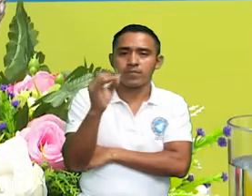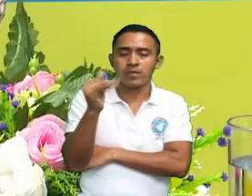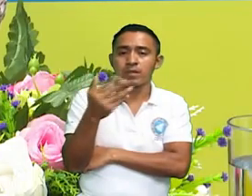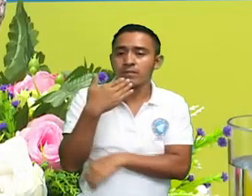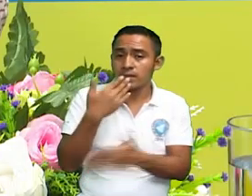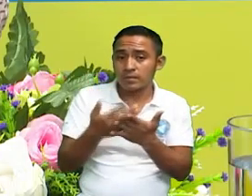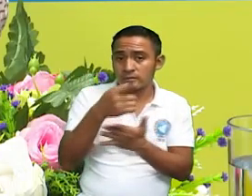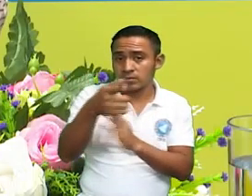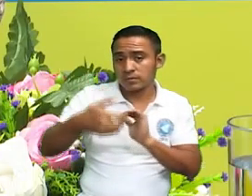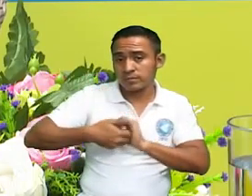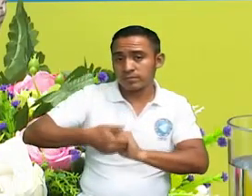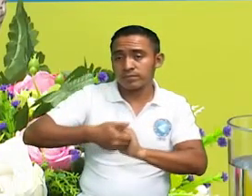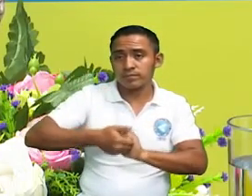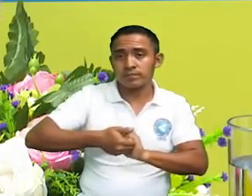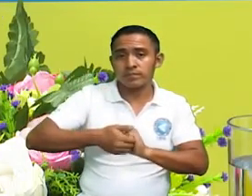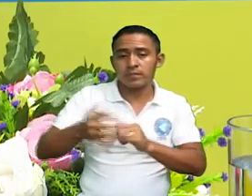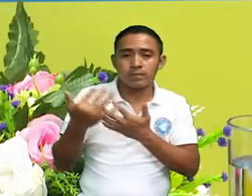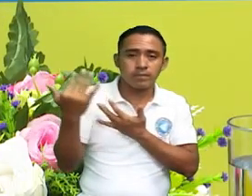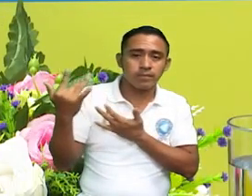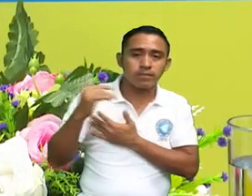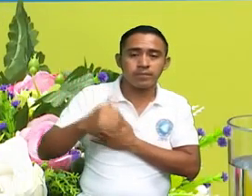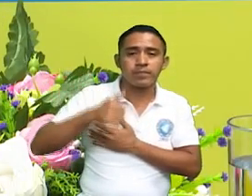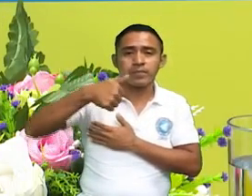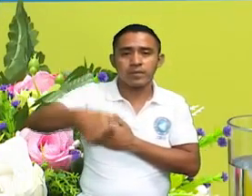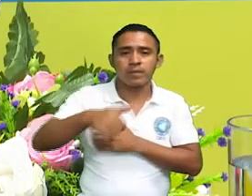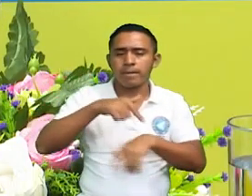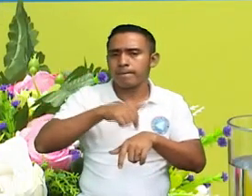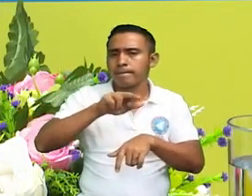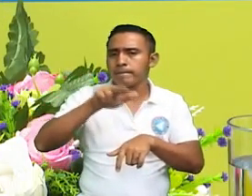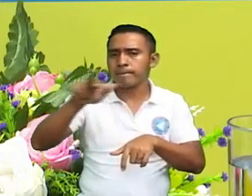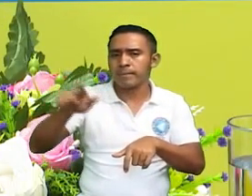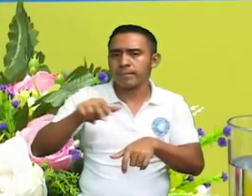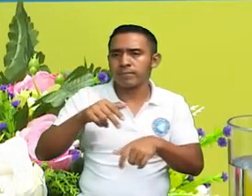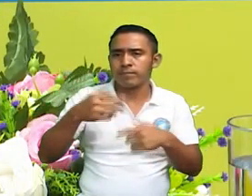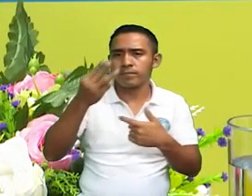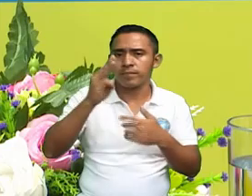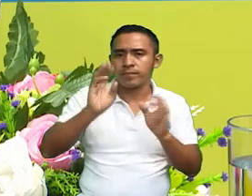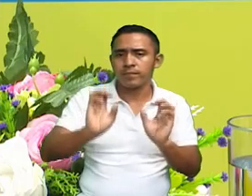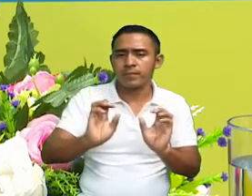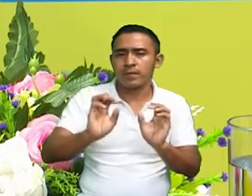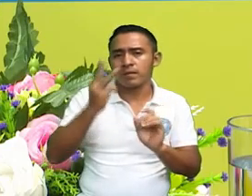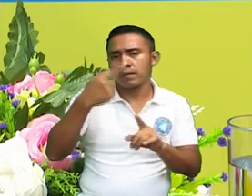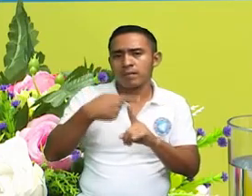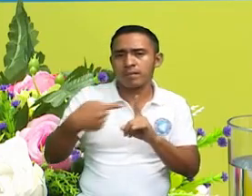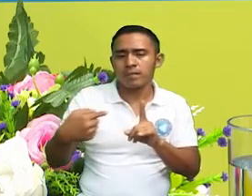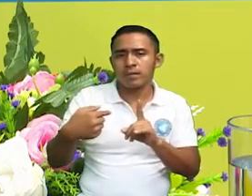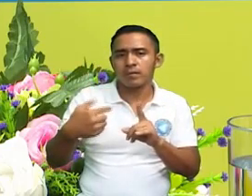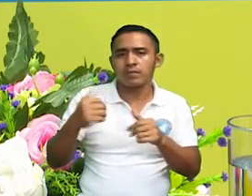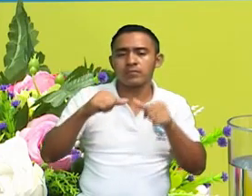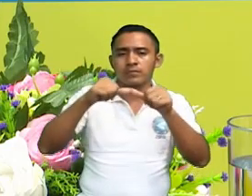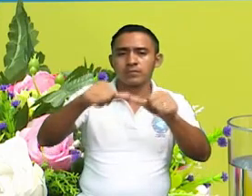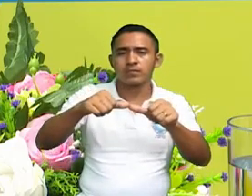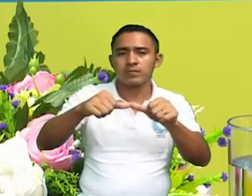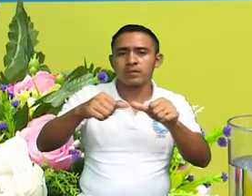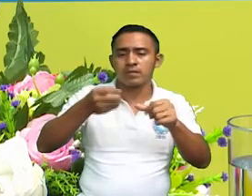también a usted, amigo televidente. Le esperamos el día de mañana a esta misma hora, 3 de la tarde a 3 y media, para